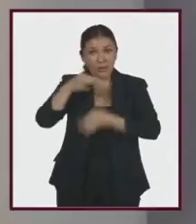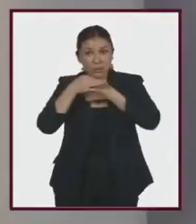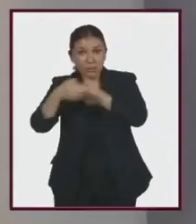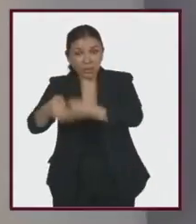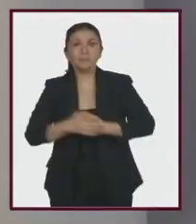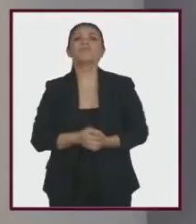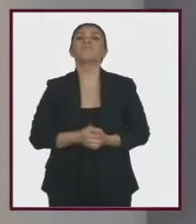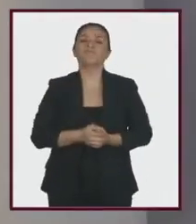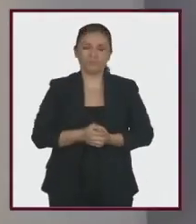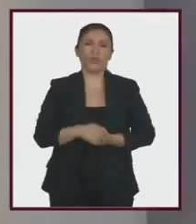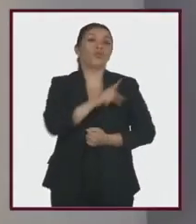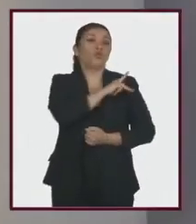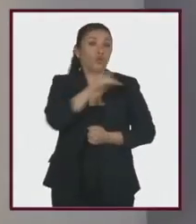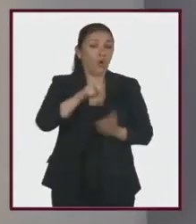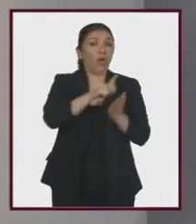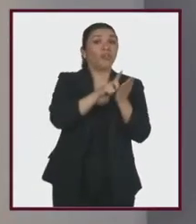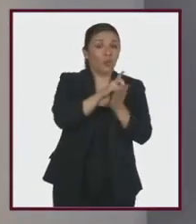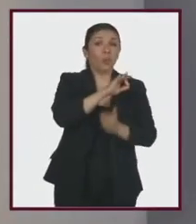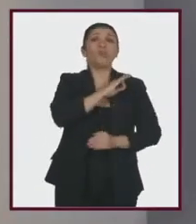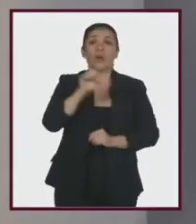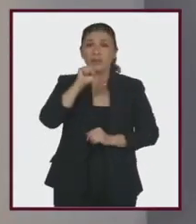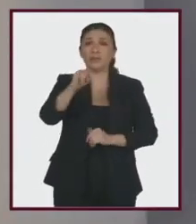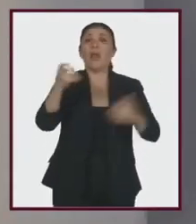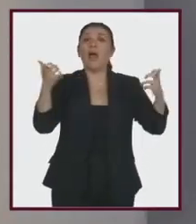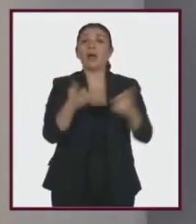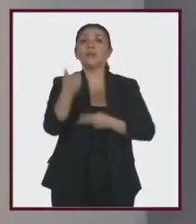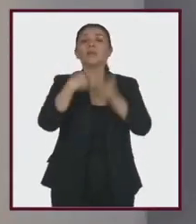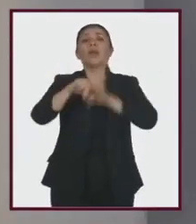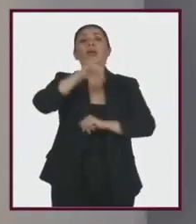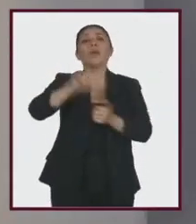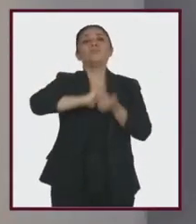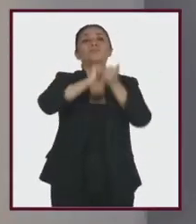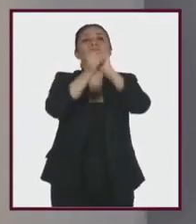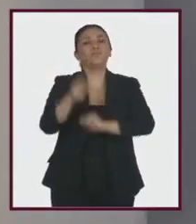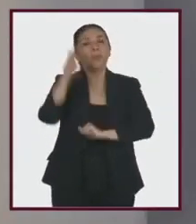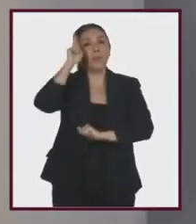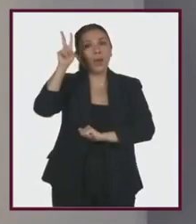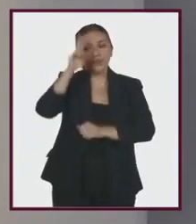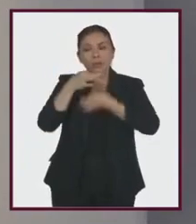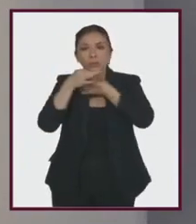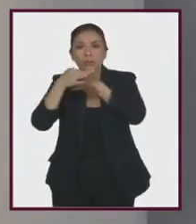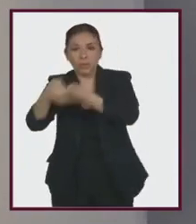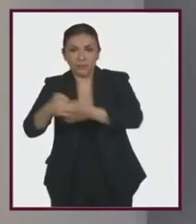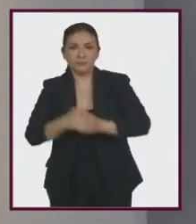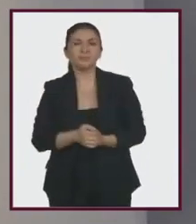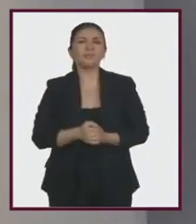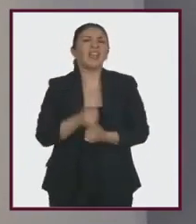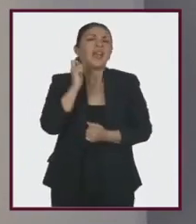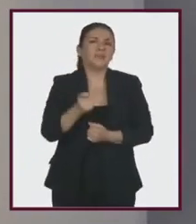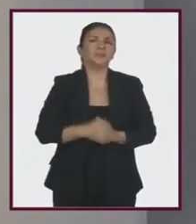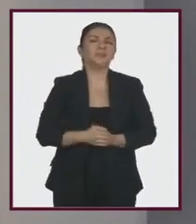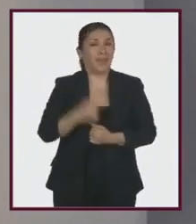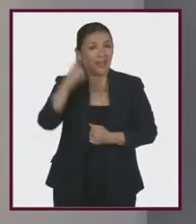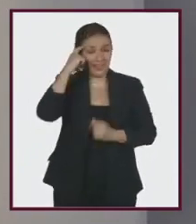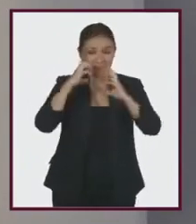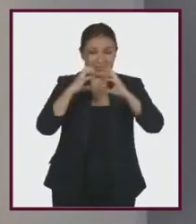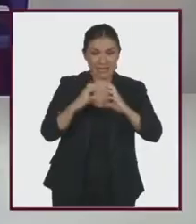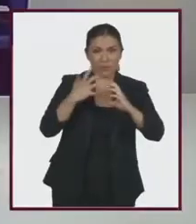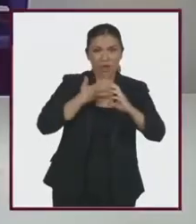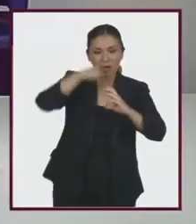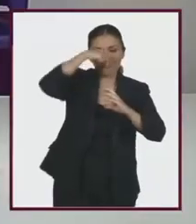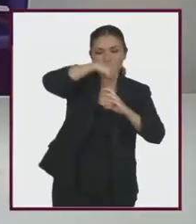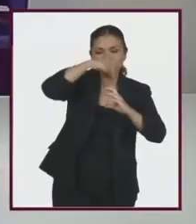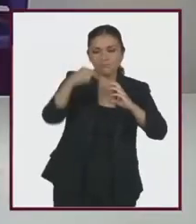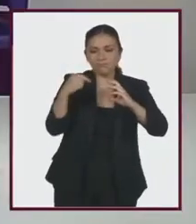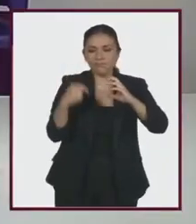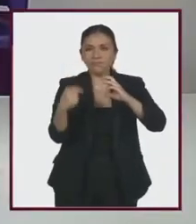el potencial de generar una adicción. ¿Qué quiere decir esto? Actúan en diferentes áreas del cerebro y sí pueden llevar